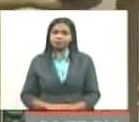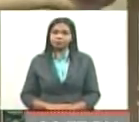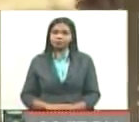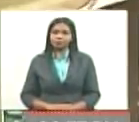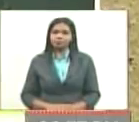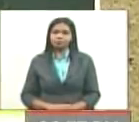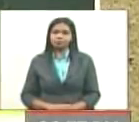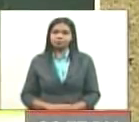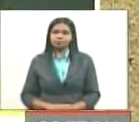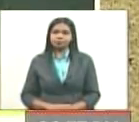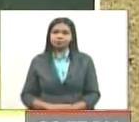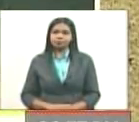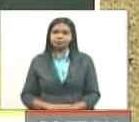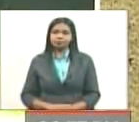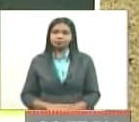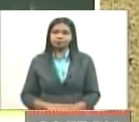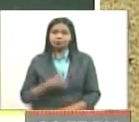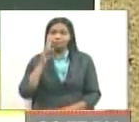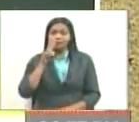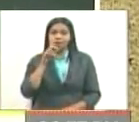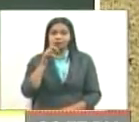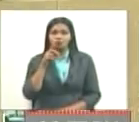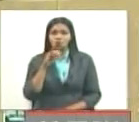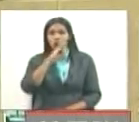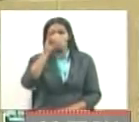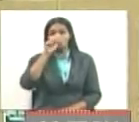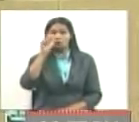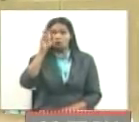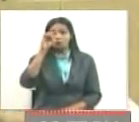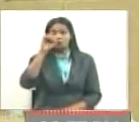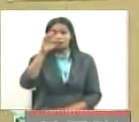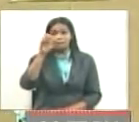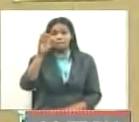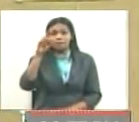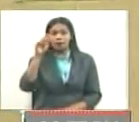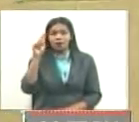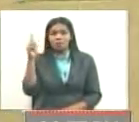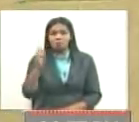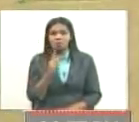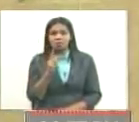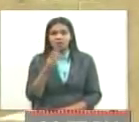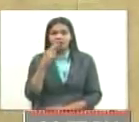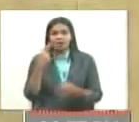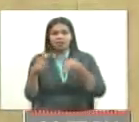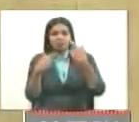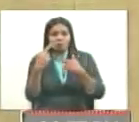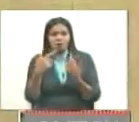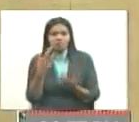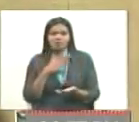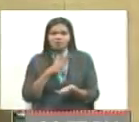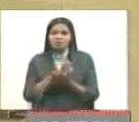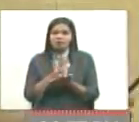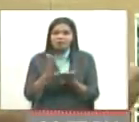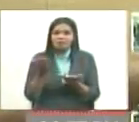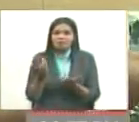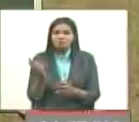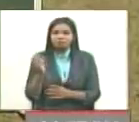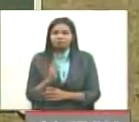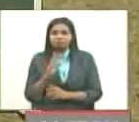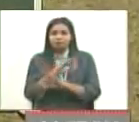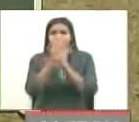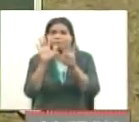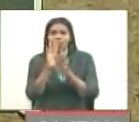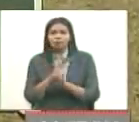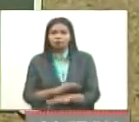¿Ah? Este Zambrano venía amanecido de la Castañuela, de una cosa de eso. Aquí está, mira,